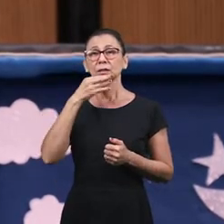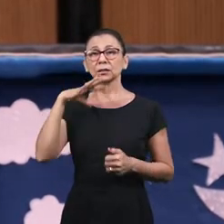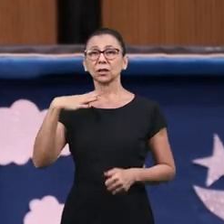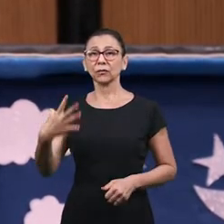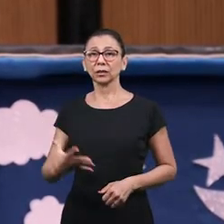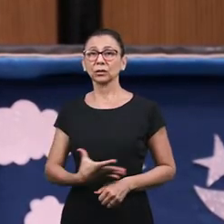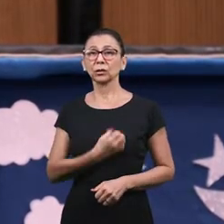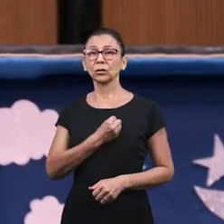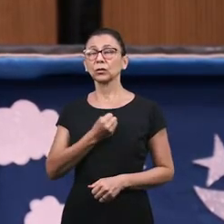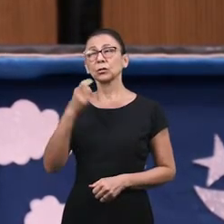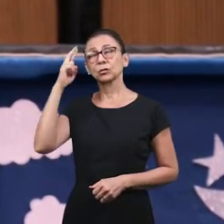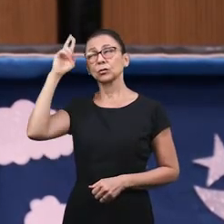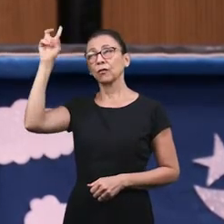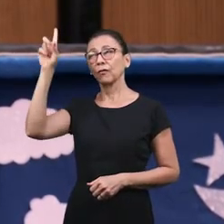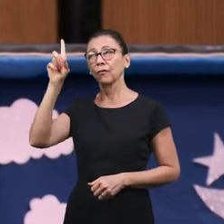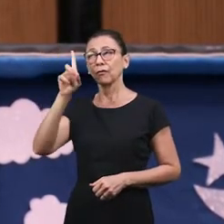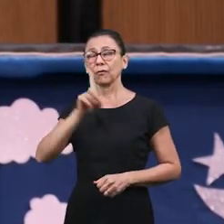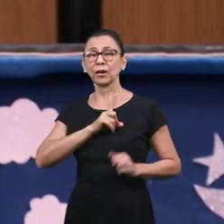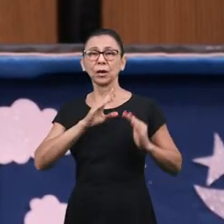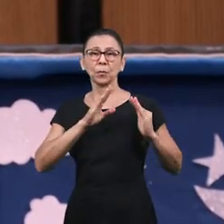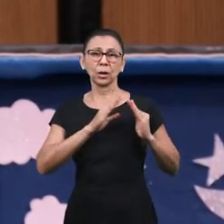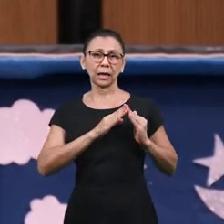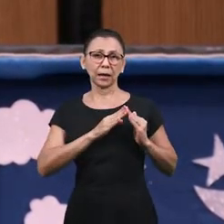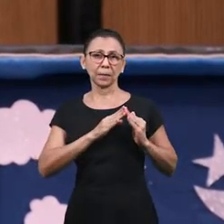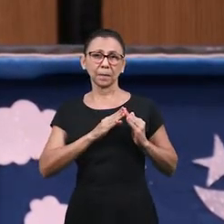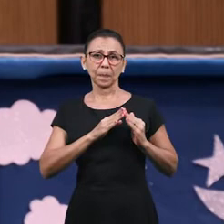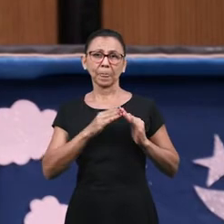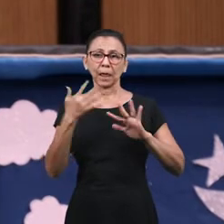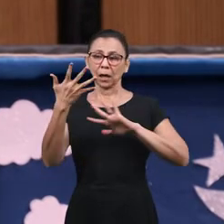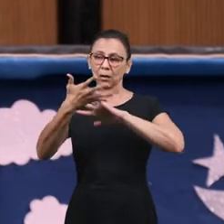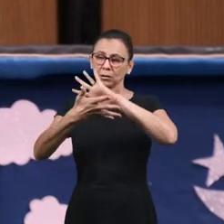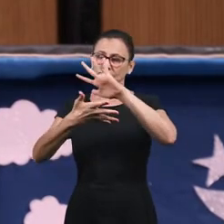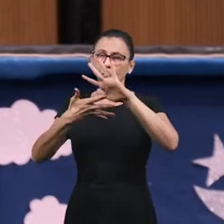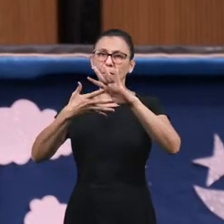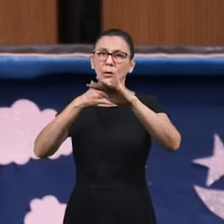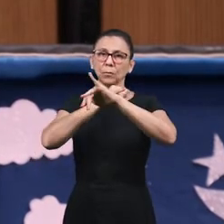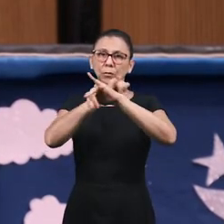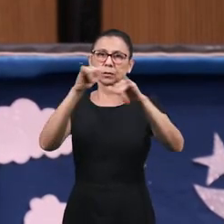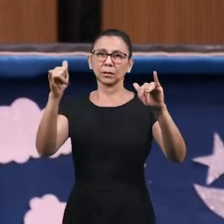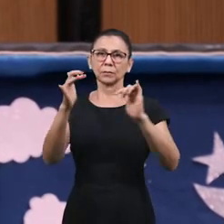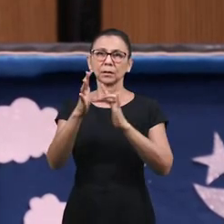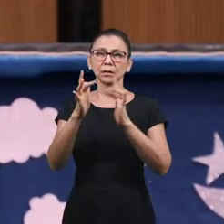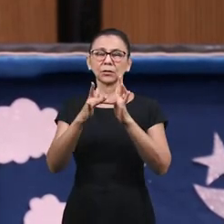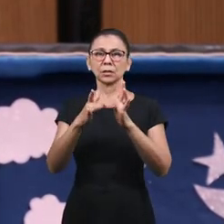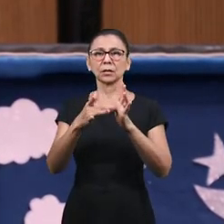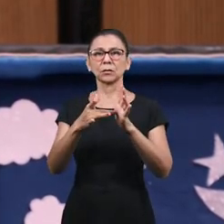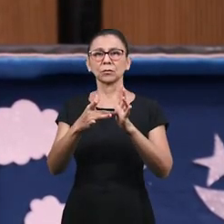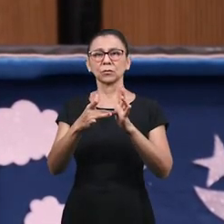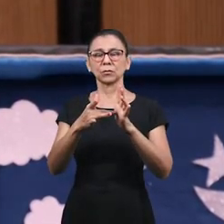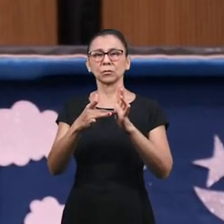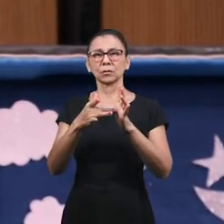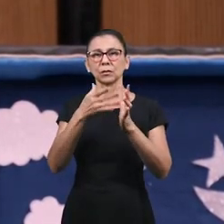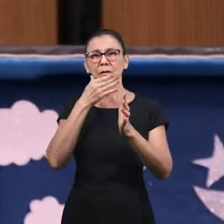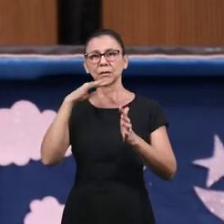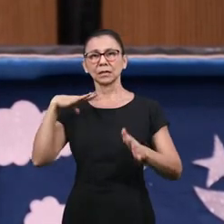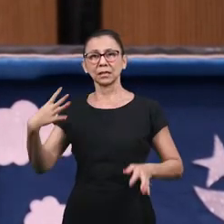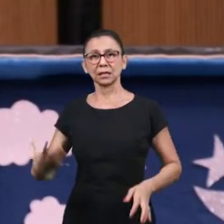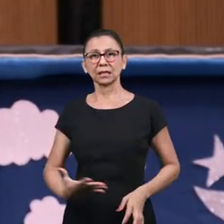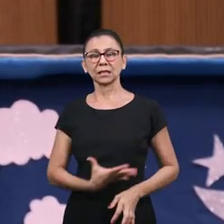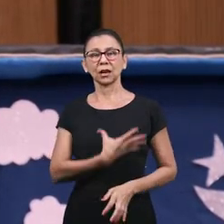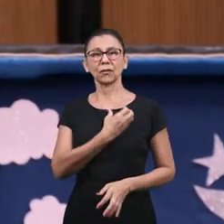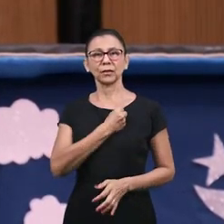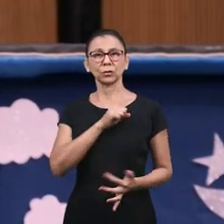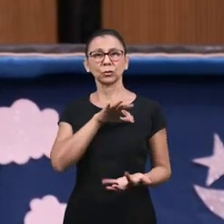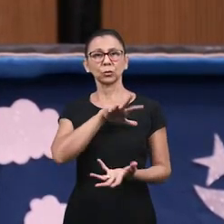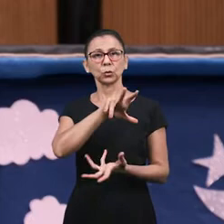que nuestros labios vengan siempre a proclamar, a anunciar que Jesús es el Salvador del mundo. Bendice a los